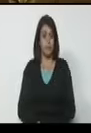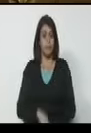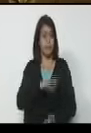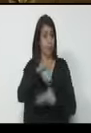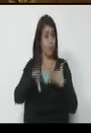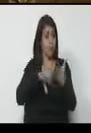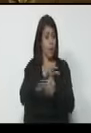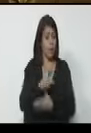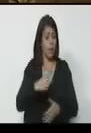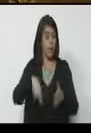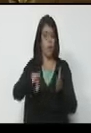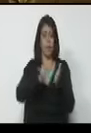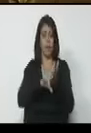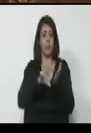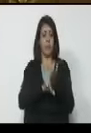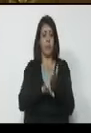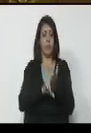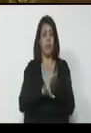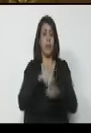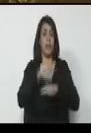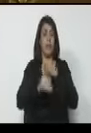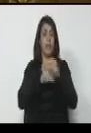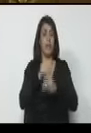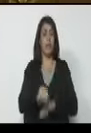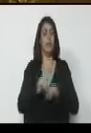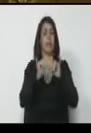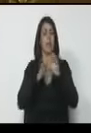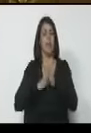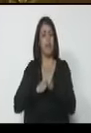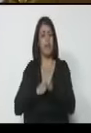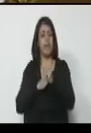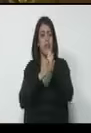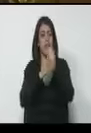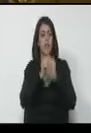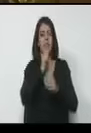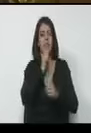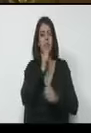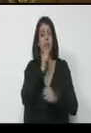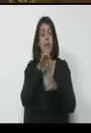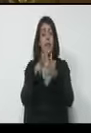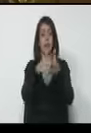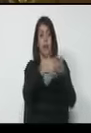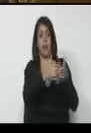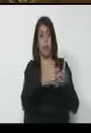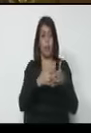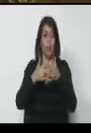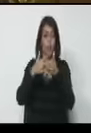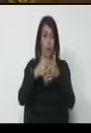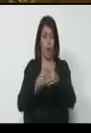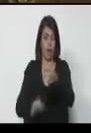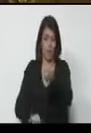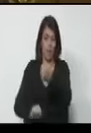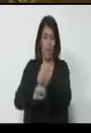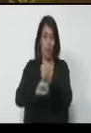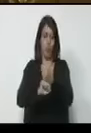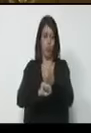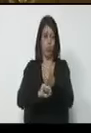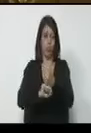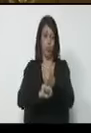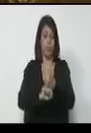Crisis, repito, provocada y dirigida por los gringos y apoyada por